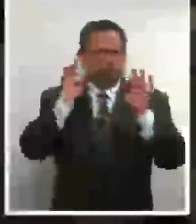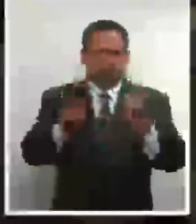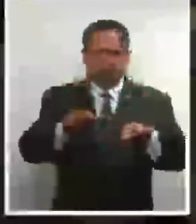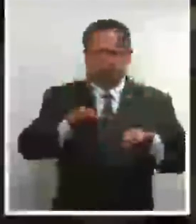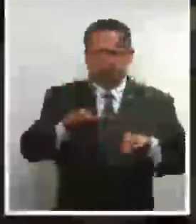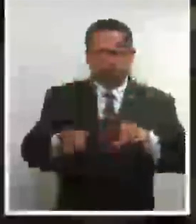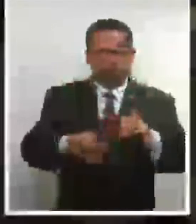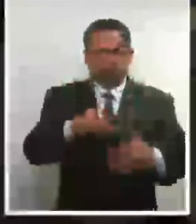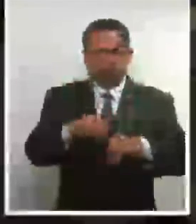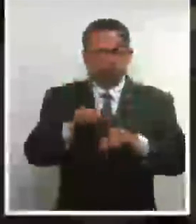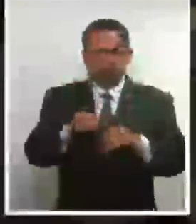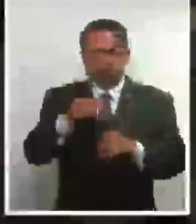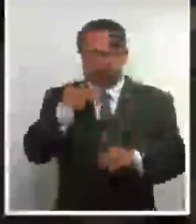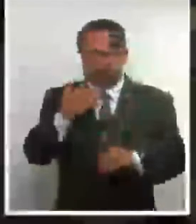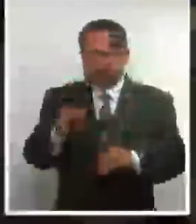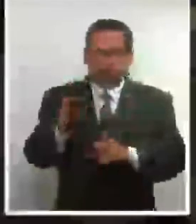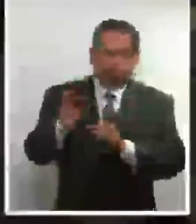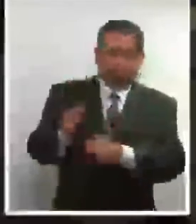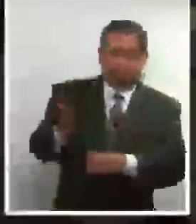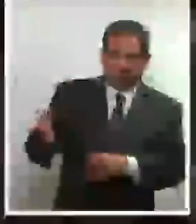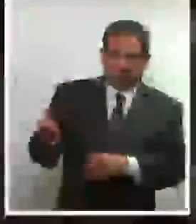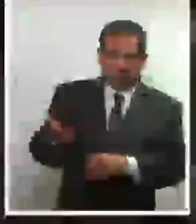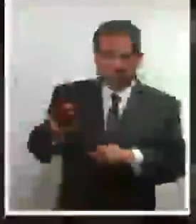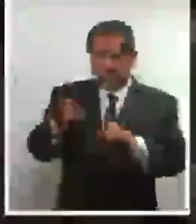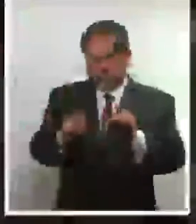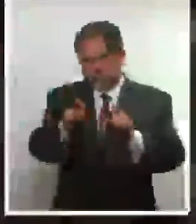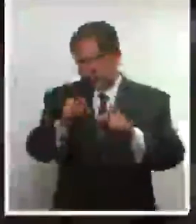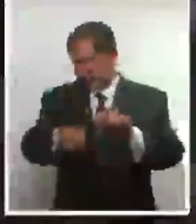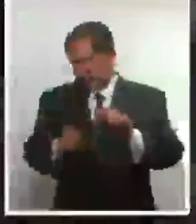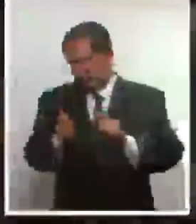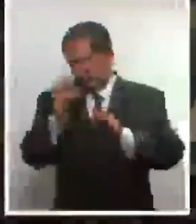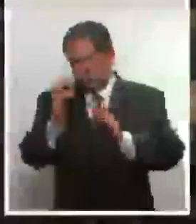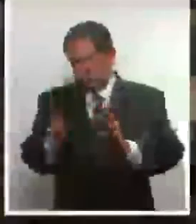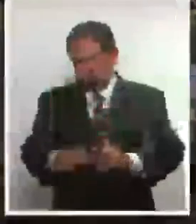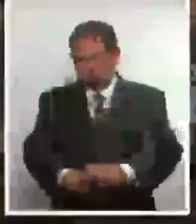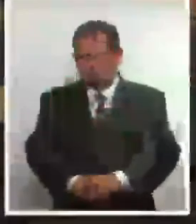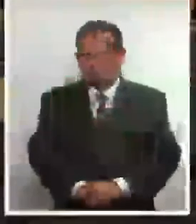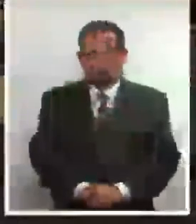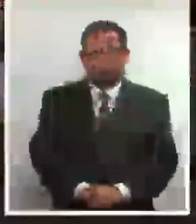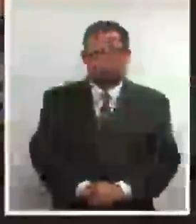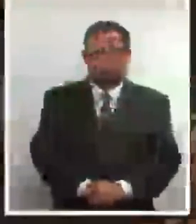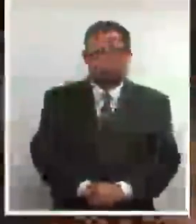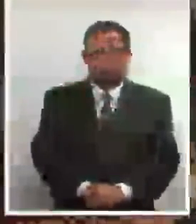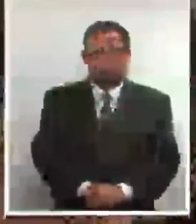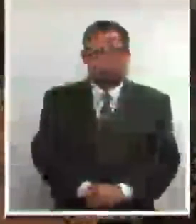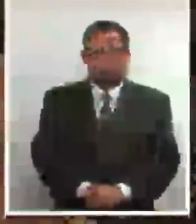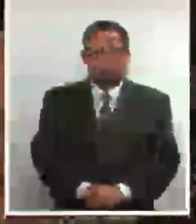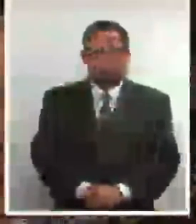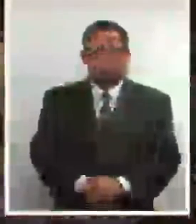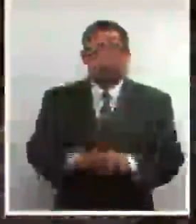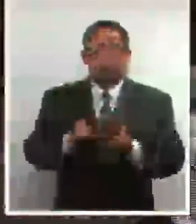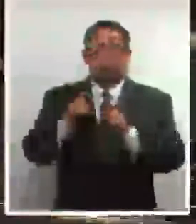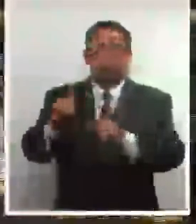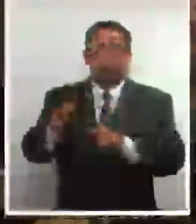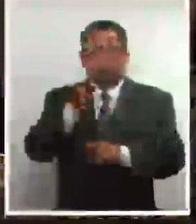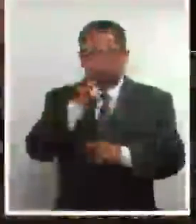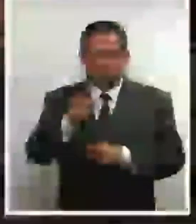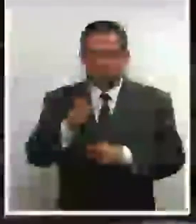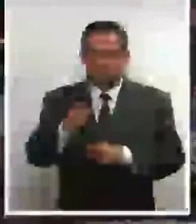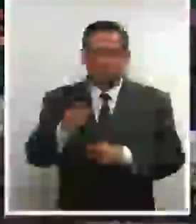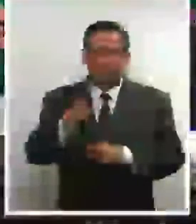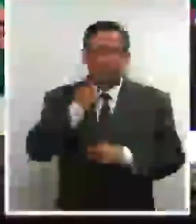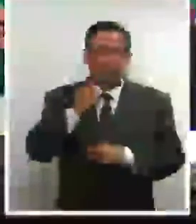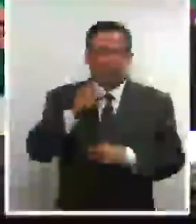magnífico y extraordinario papel. Quitemos el requisito. Bien. En el uso de la palabra a favor, el diputado